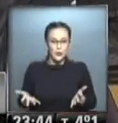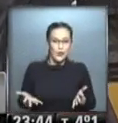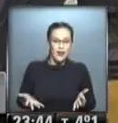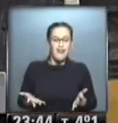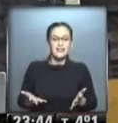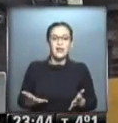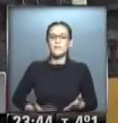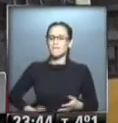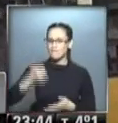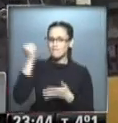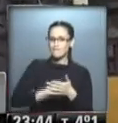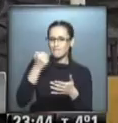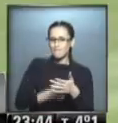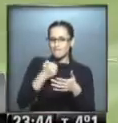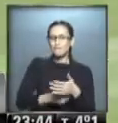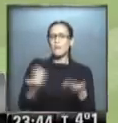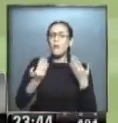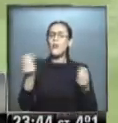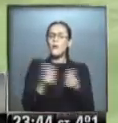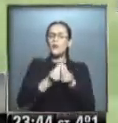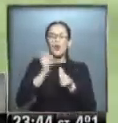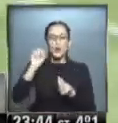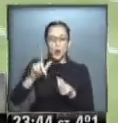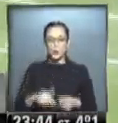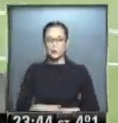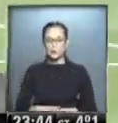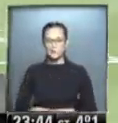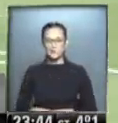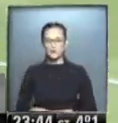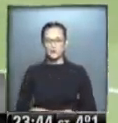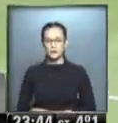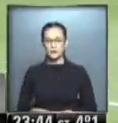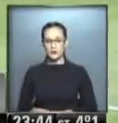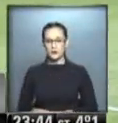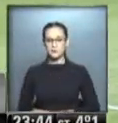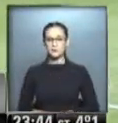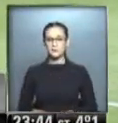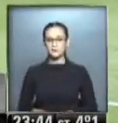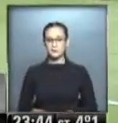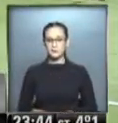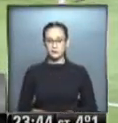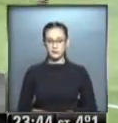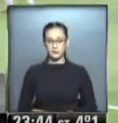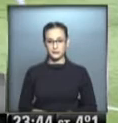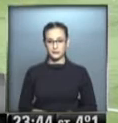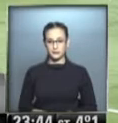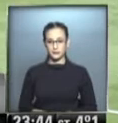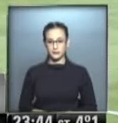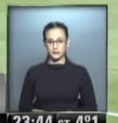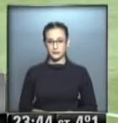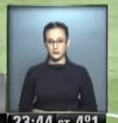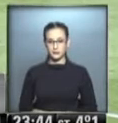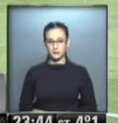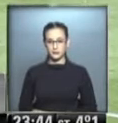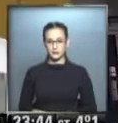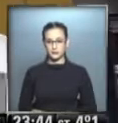tuvimos mucha vocación y bueno, y pudimos concretar varios goles. ¿Cuáles fueron las claves de esta victoria de Newell's? Y más que nada mantuvimos el